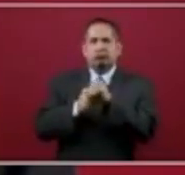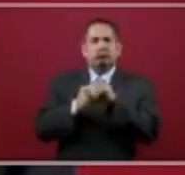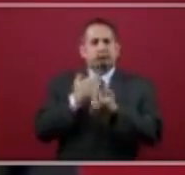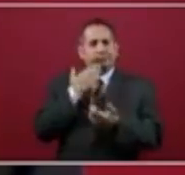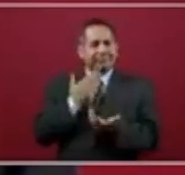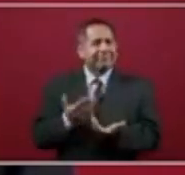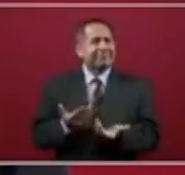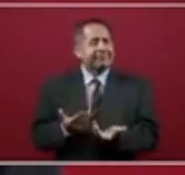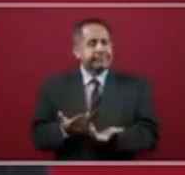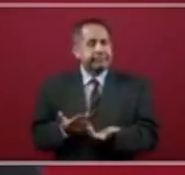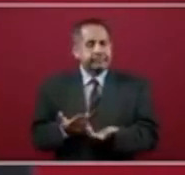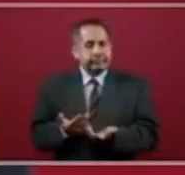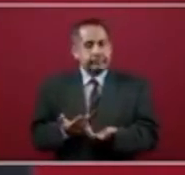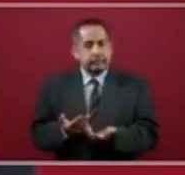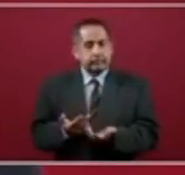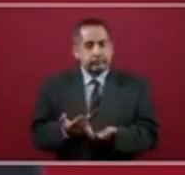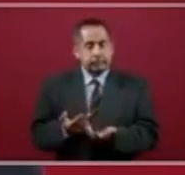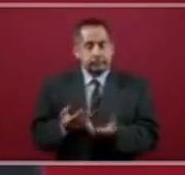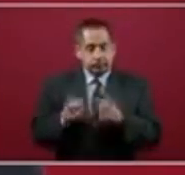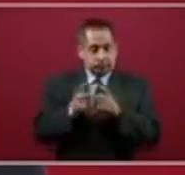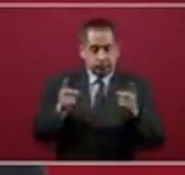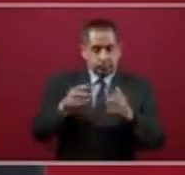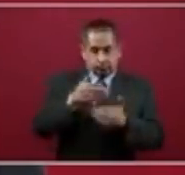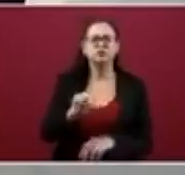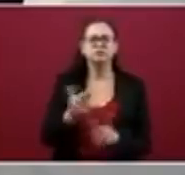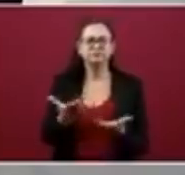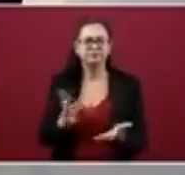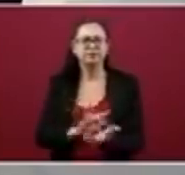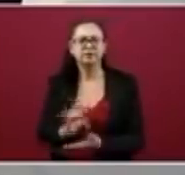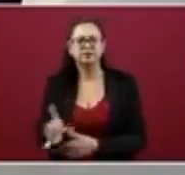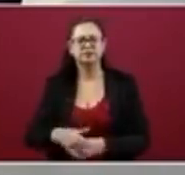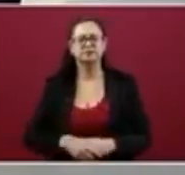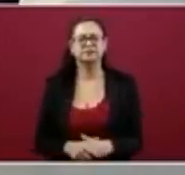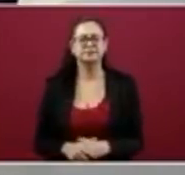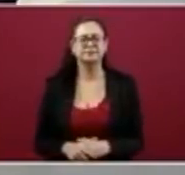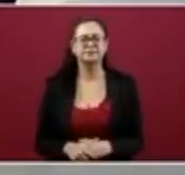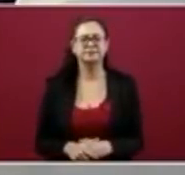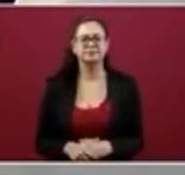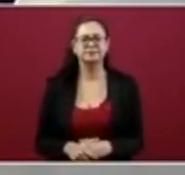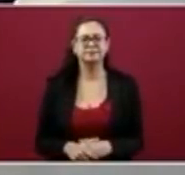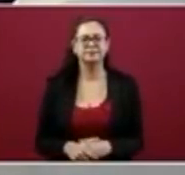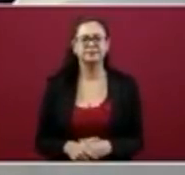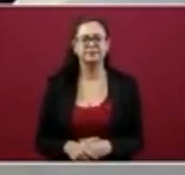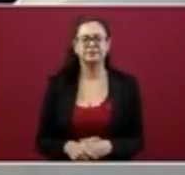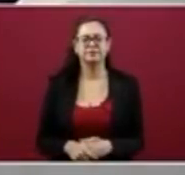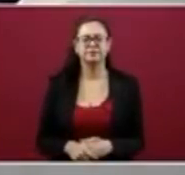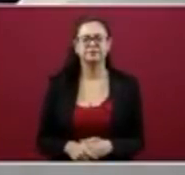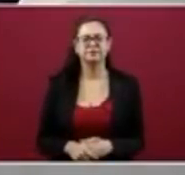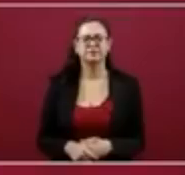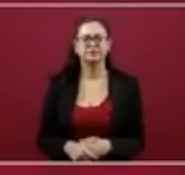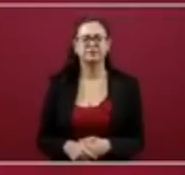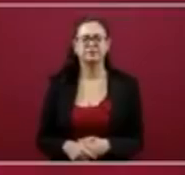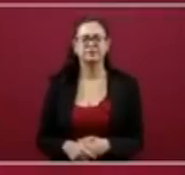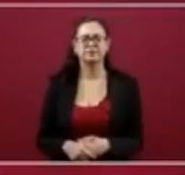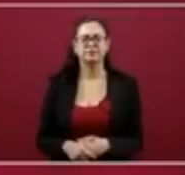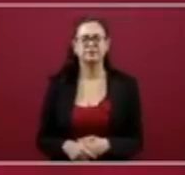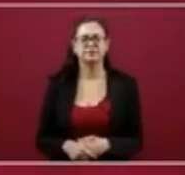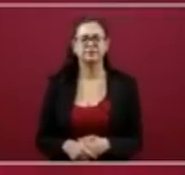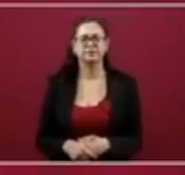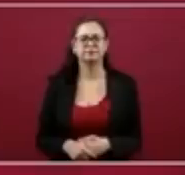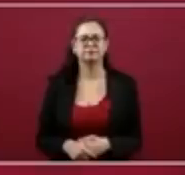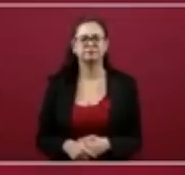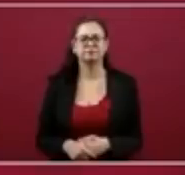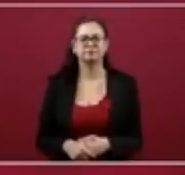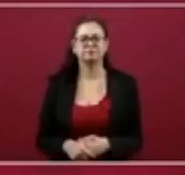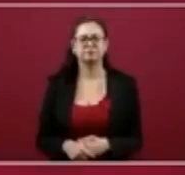las invitó a incluir entre sus variables el tema de la corrupción. Nosotros estamos abiertos al